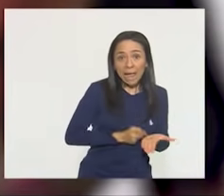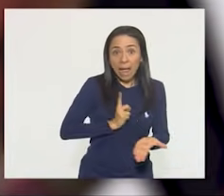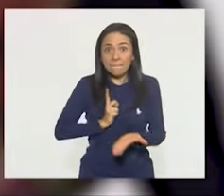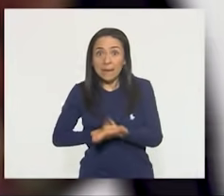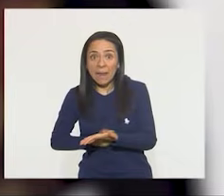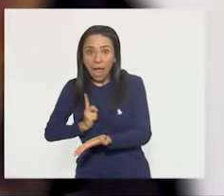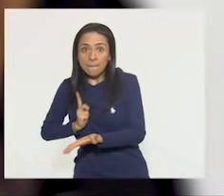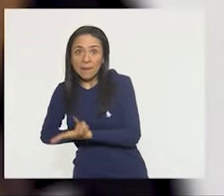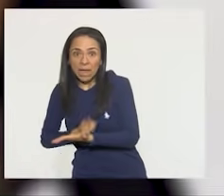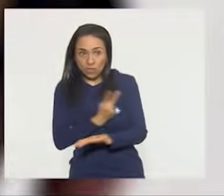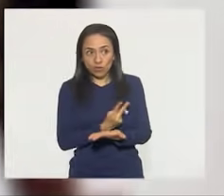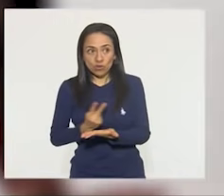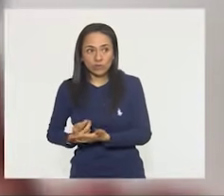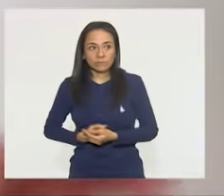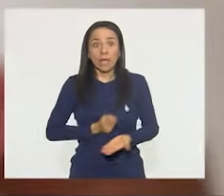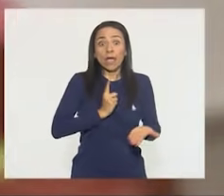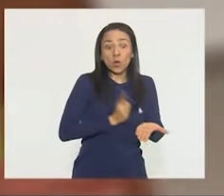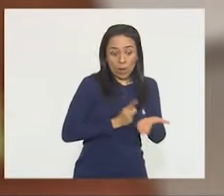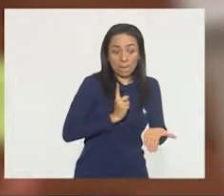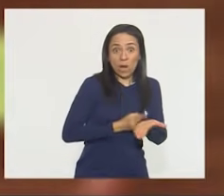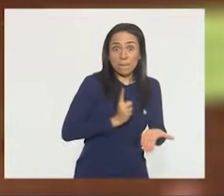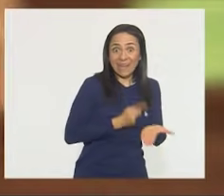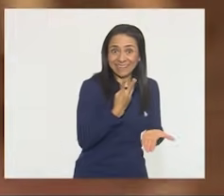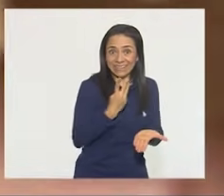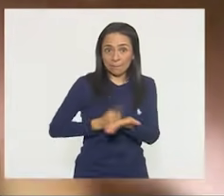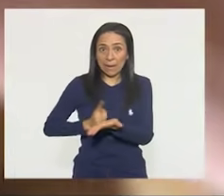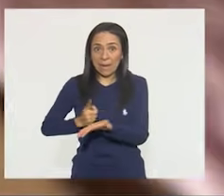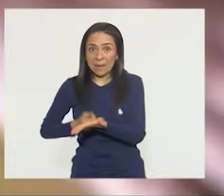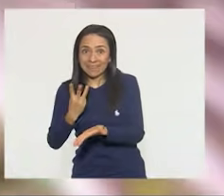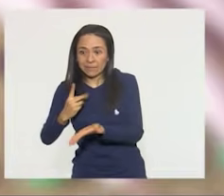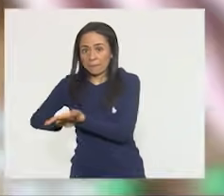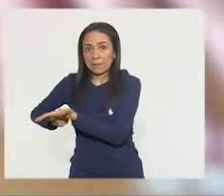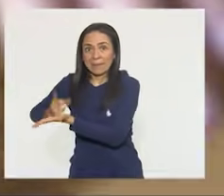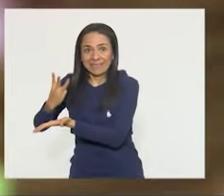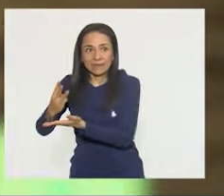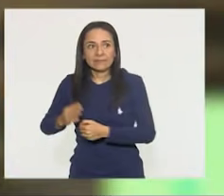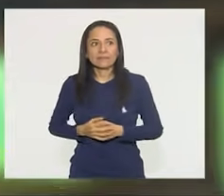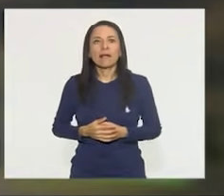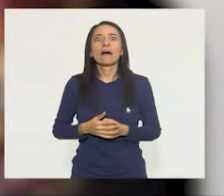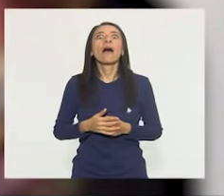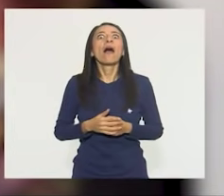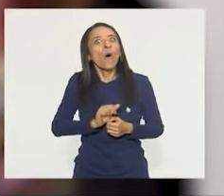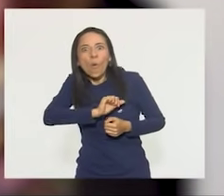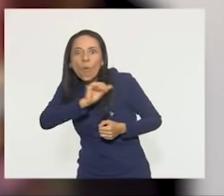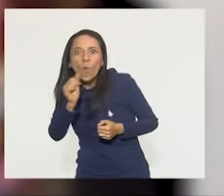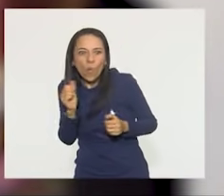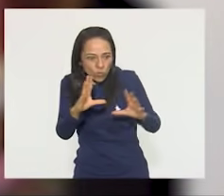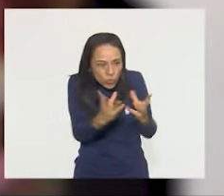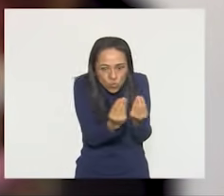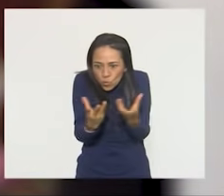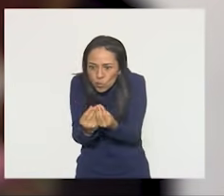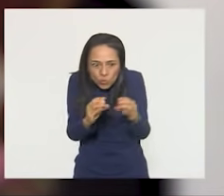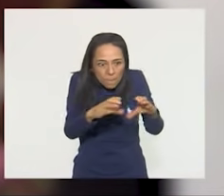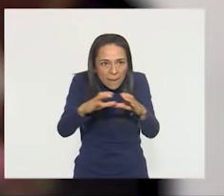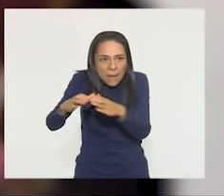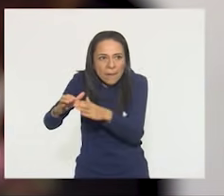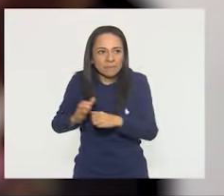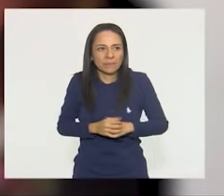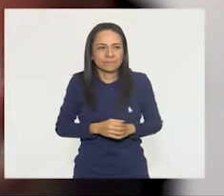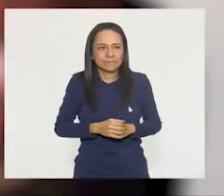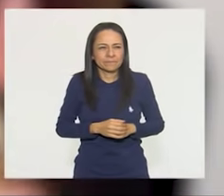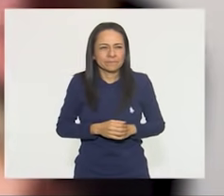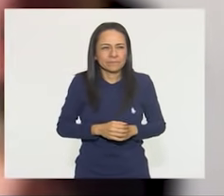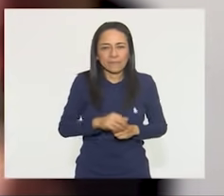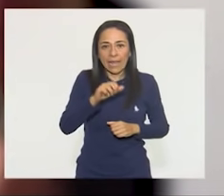trío, can. Y descubre más maneras de agrupar. Ritmos para jugar, tres